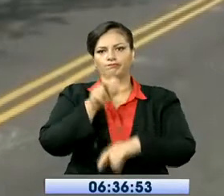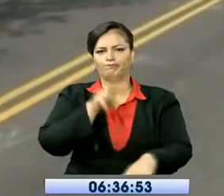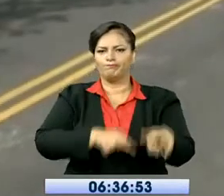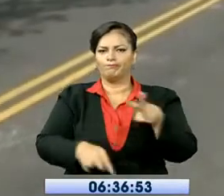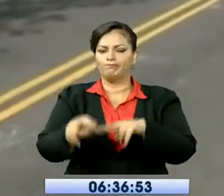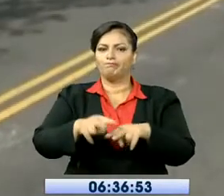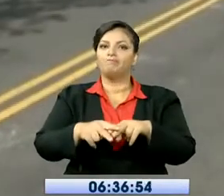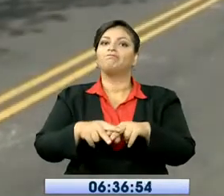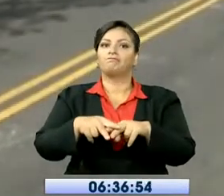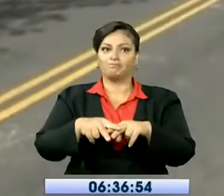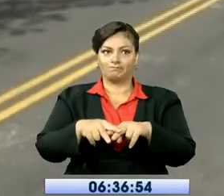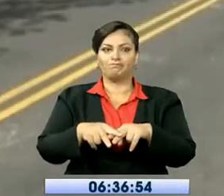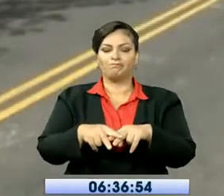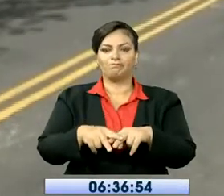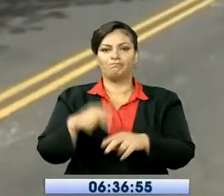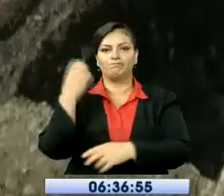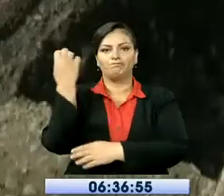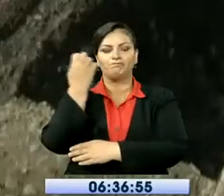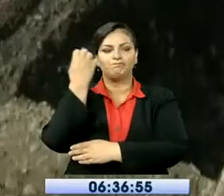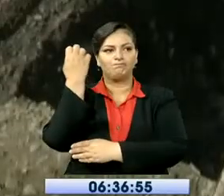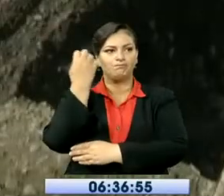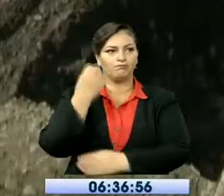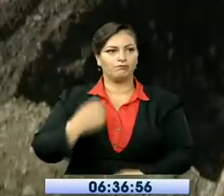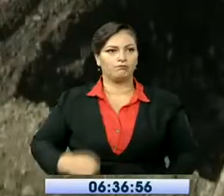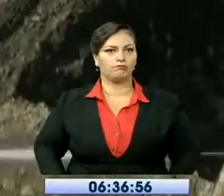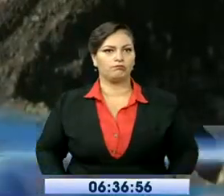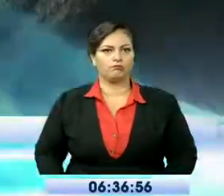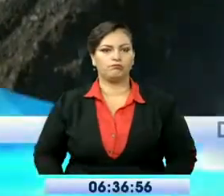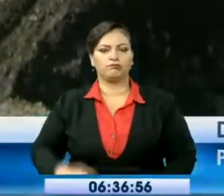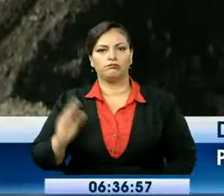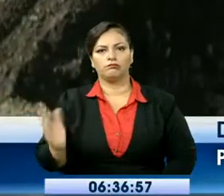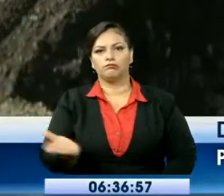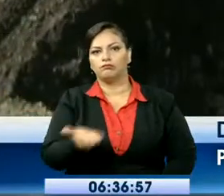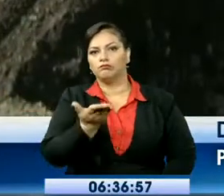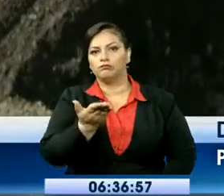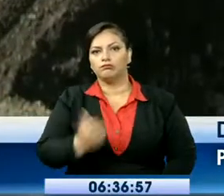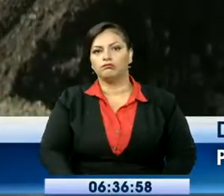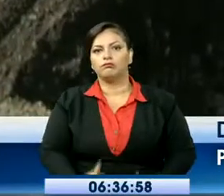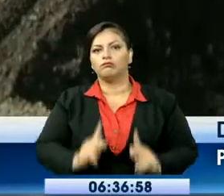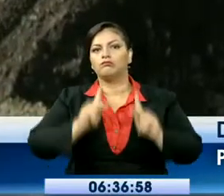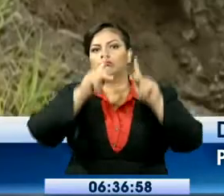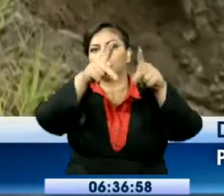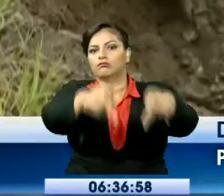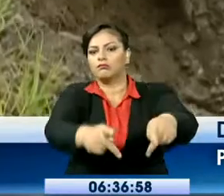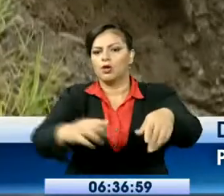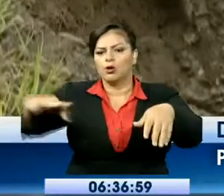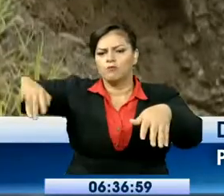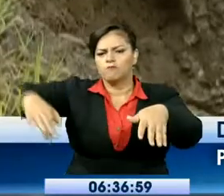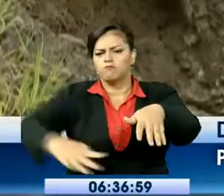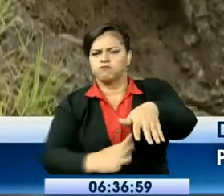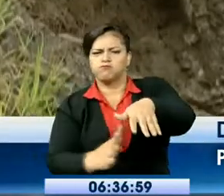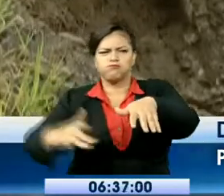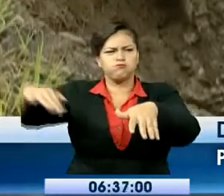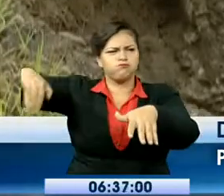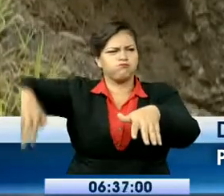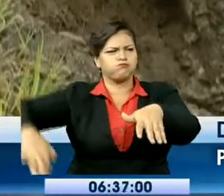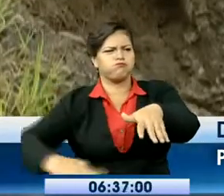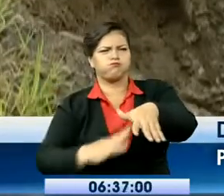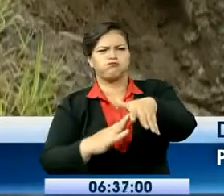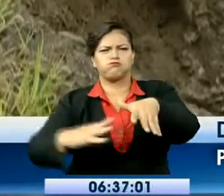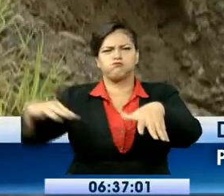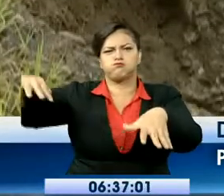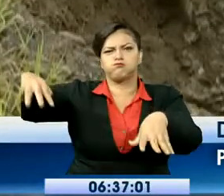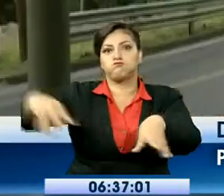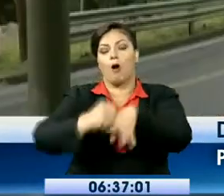A los problemas detectados el fin de semana en el acceso al puente sobre el río Pindo Grande en el sector de Bellavista, se sumó un caso similar en el